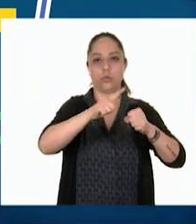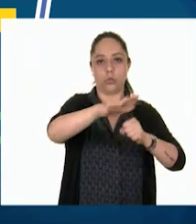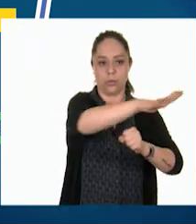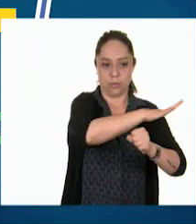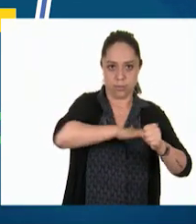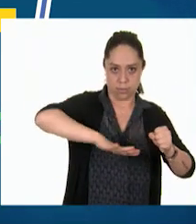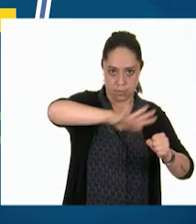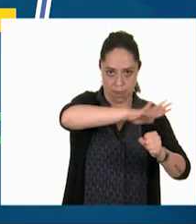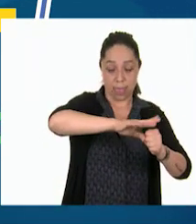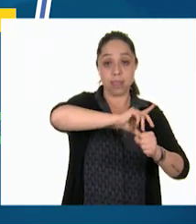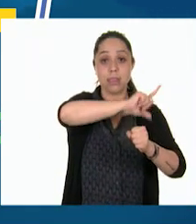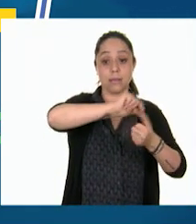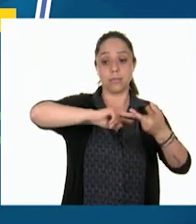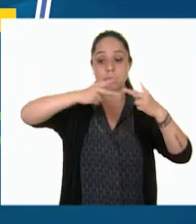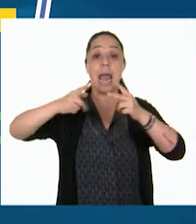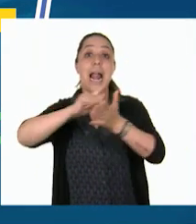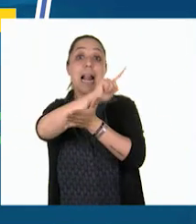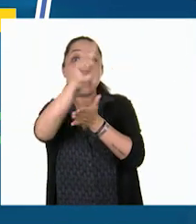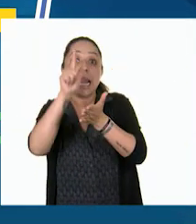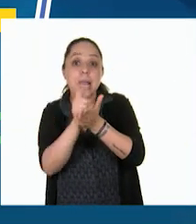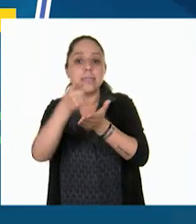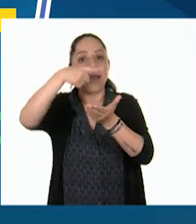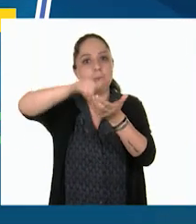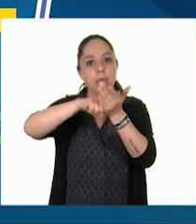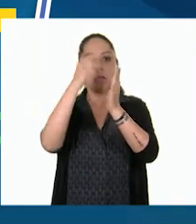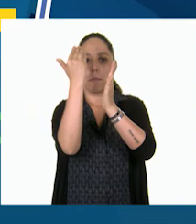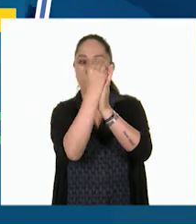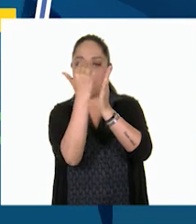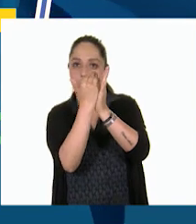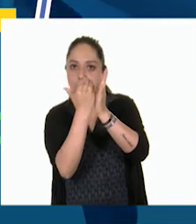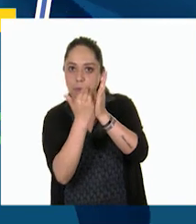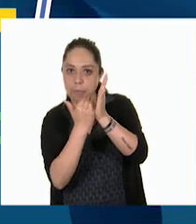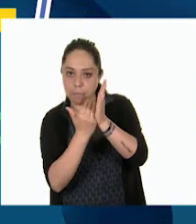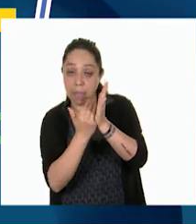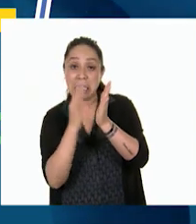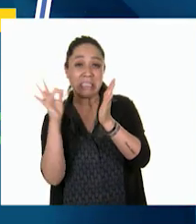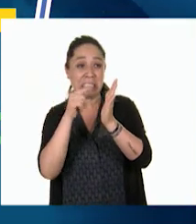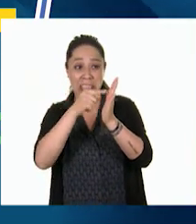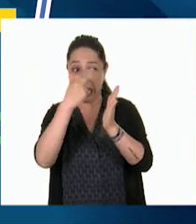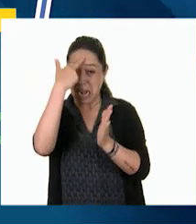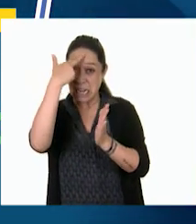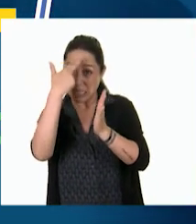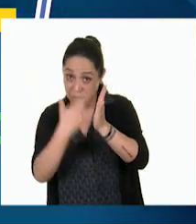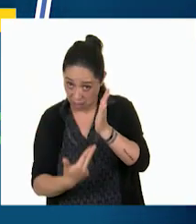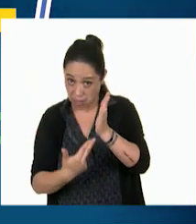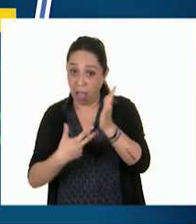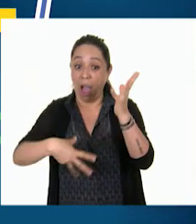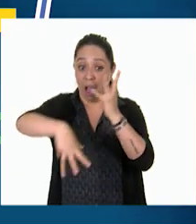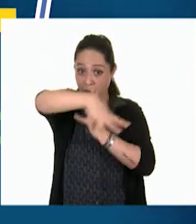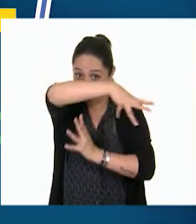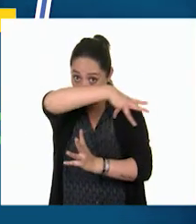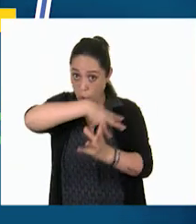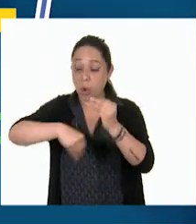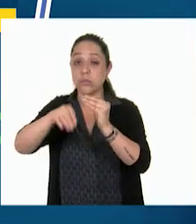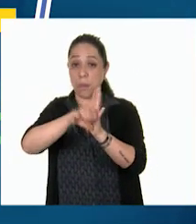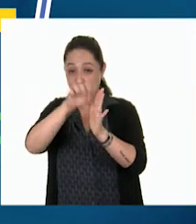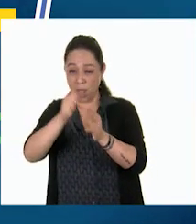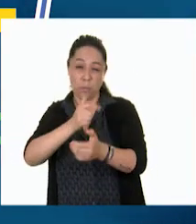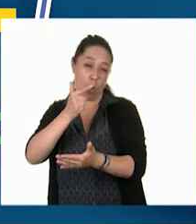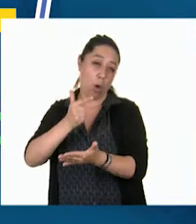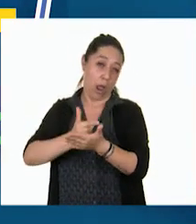que las y los ciudadanos deben respetar. De lo contrario, las sanciones pueden llegar a ser muy severas, como la pérdida de la